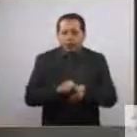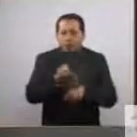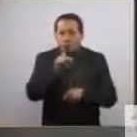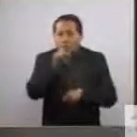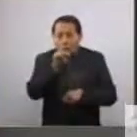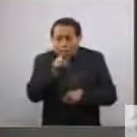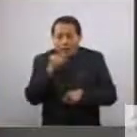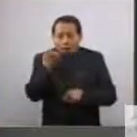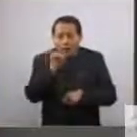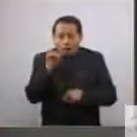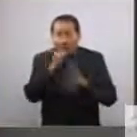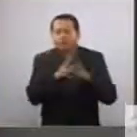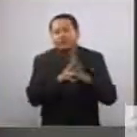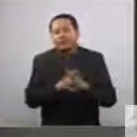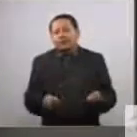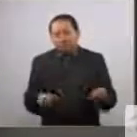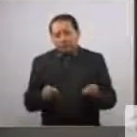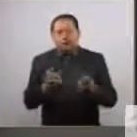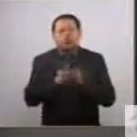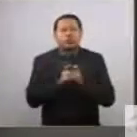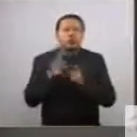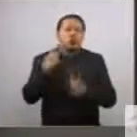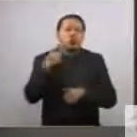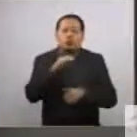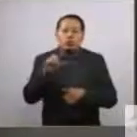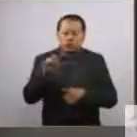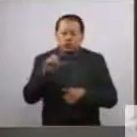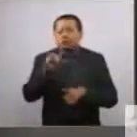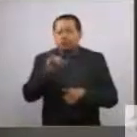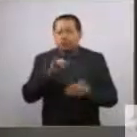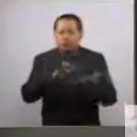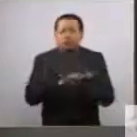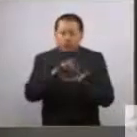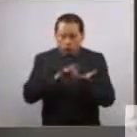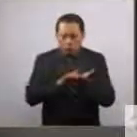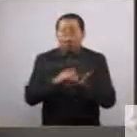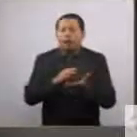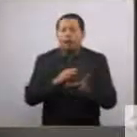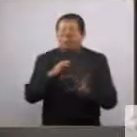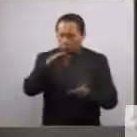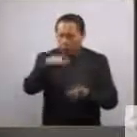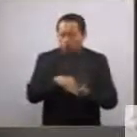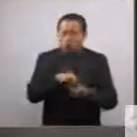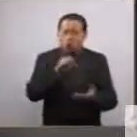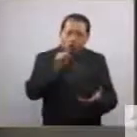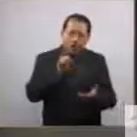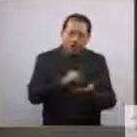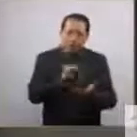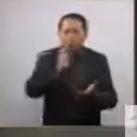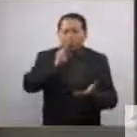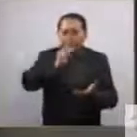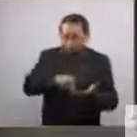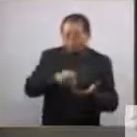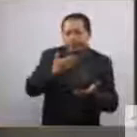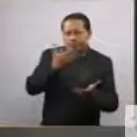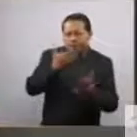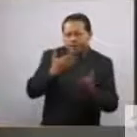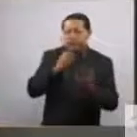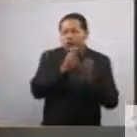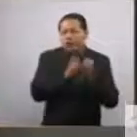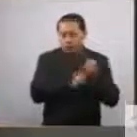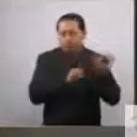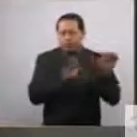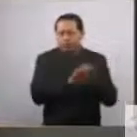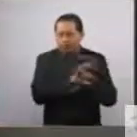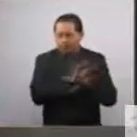de ellas. En Movimiento Ciudadano acompañaremos y votaremos a favor de esta reforma constitucional. Por ello, y